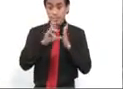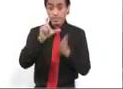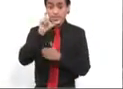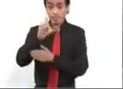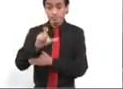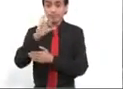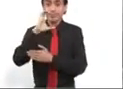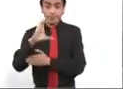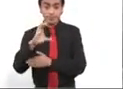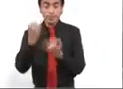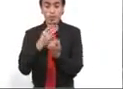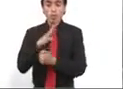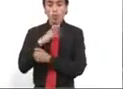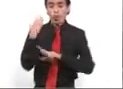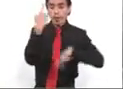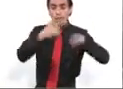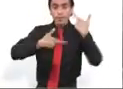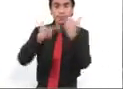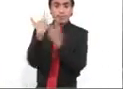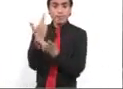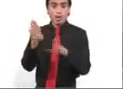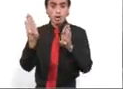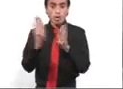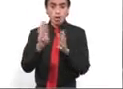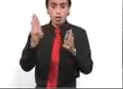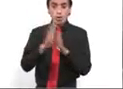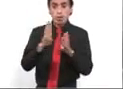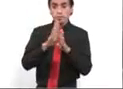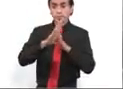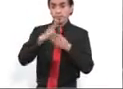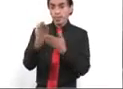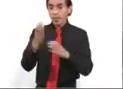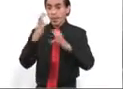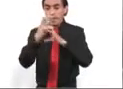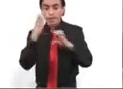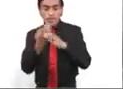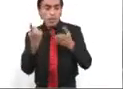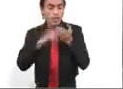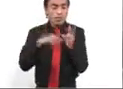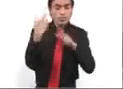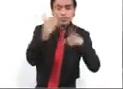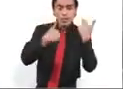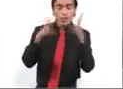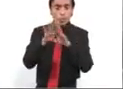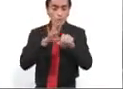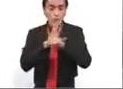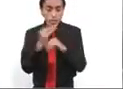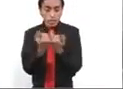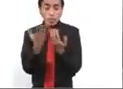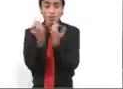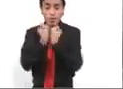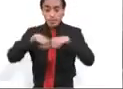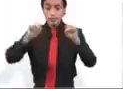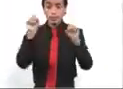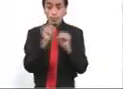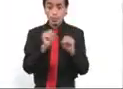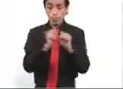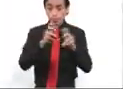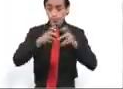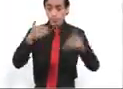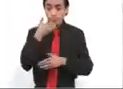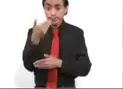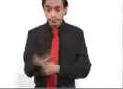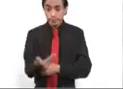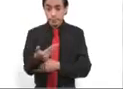revisan las condiciones de operación de las unidades y que tengan, por ejemplo, un seguro con cobertura amplia.